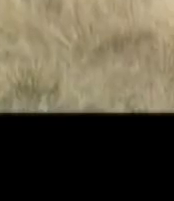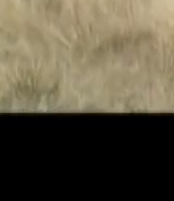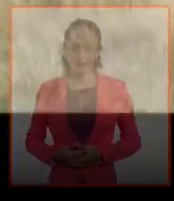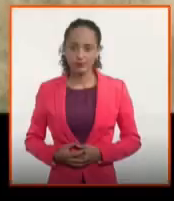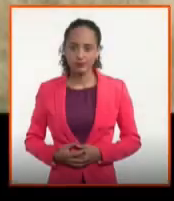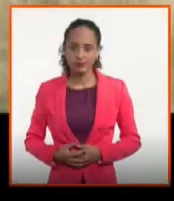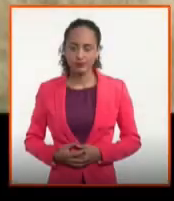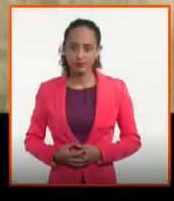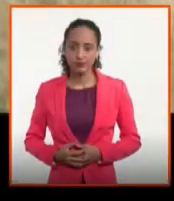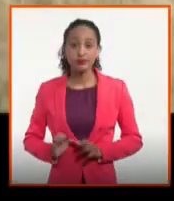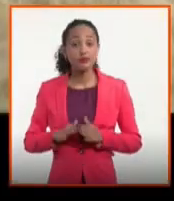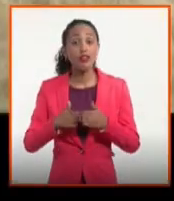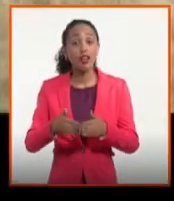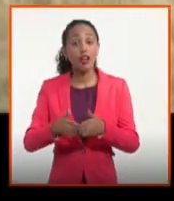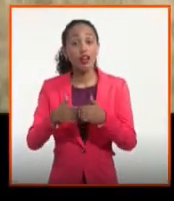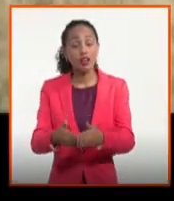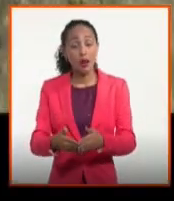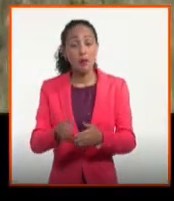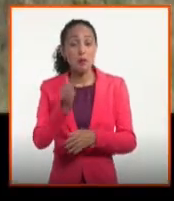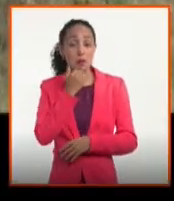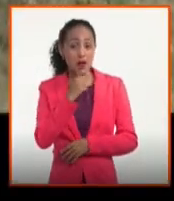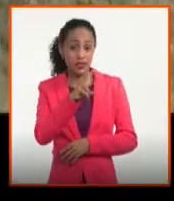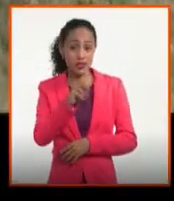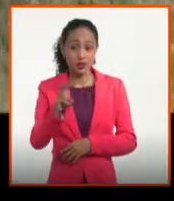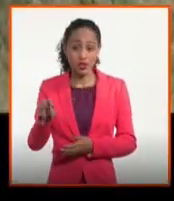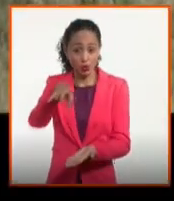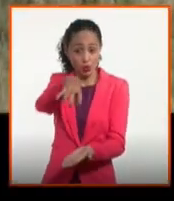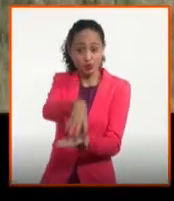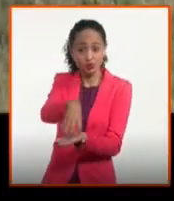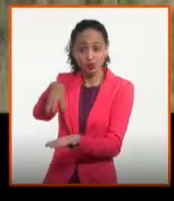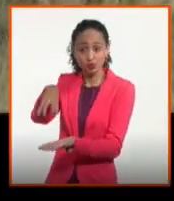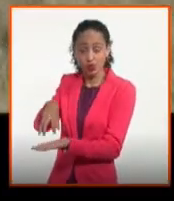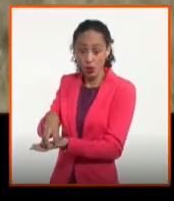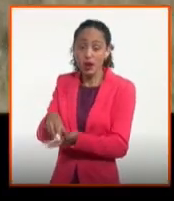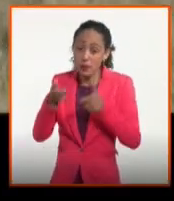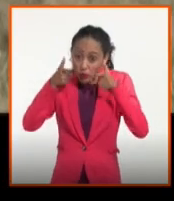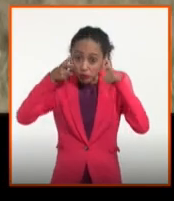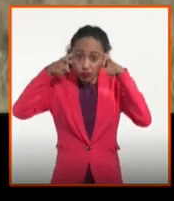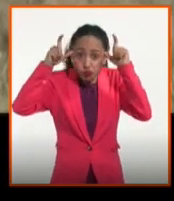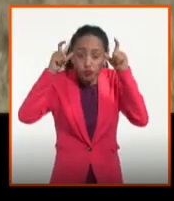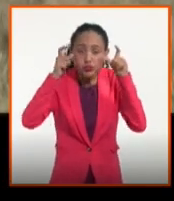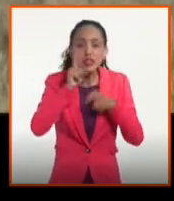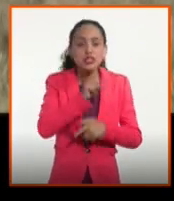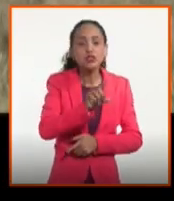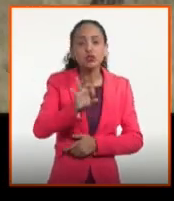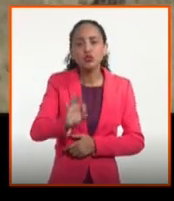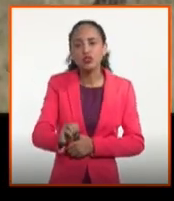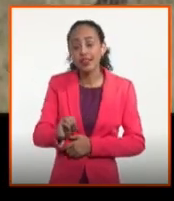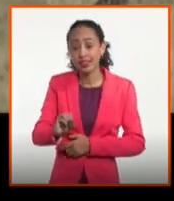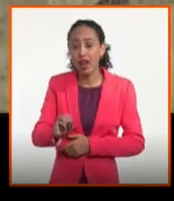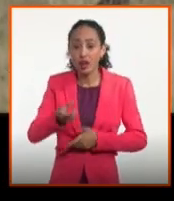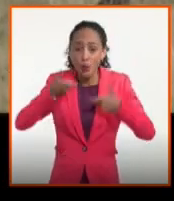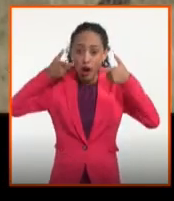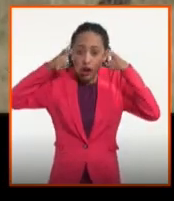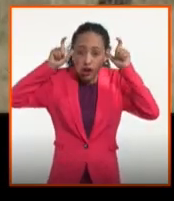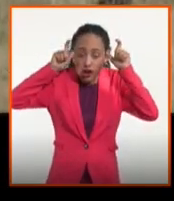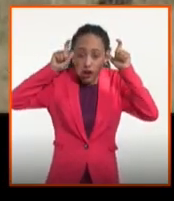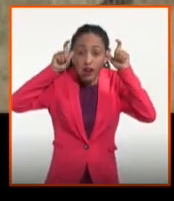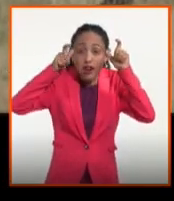en granma existen más de 200 instalaciones típicas para la actividad ganadera de las cuales 180 son baterías en proceso de recuperación